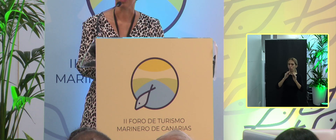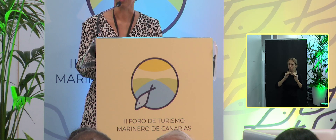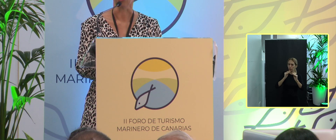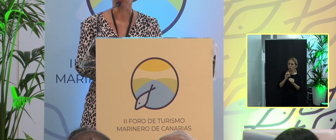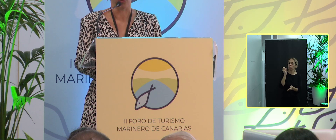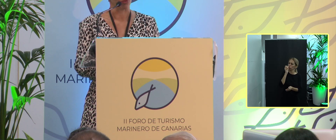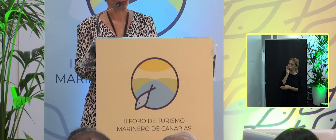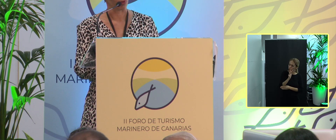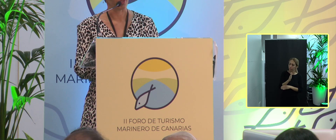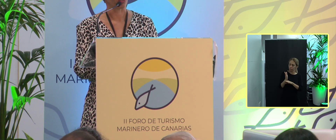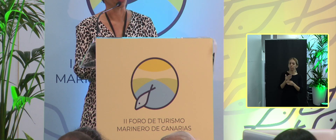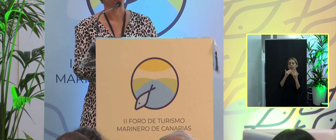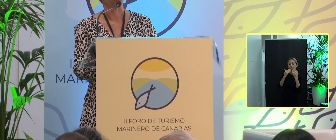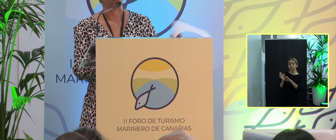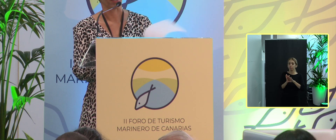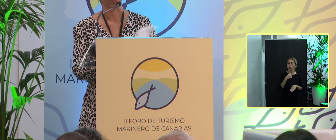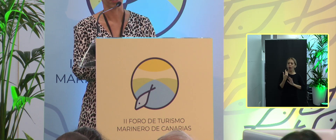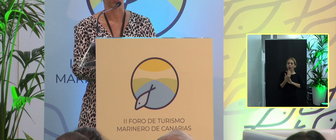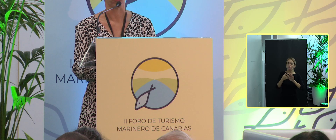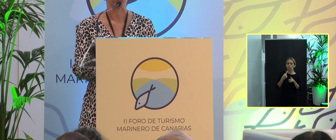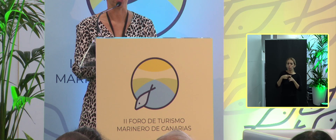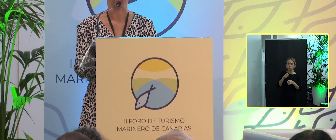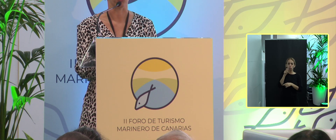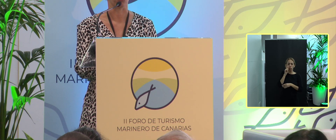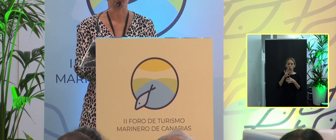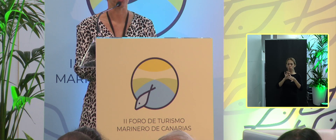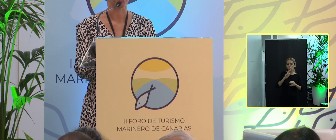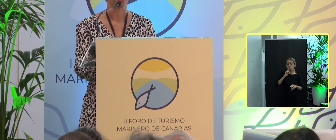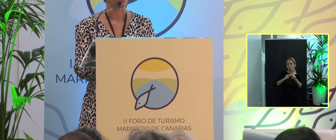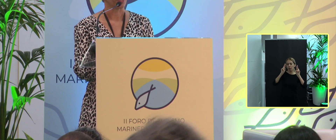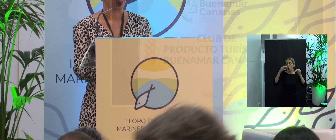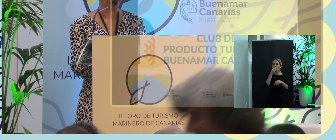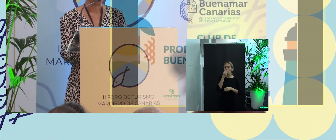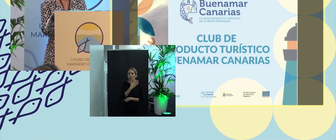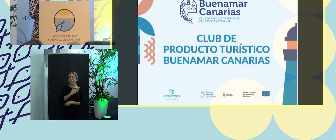hablarles del Club de Producto Turístico Buenamar, Canarias. Muchos ya nos conocen.